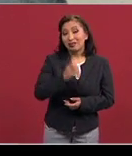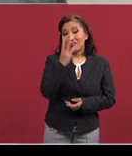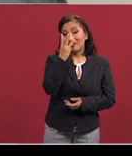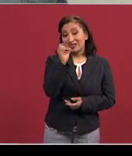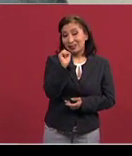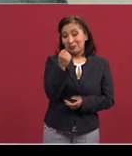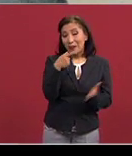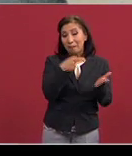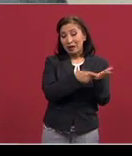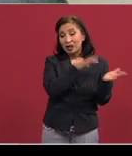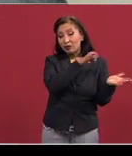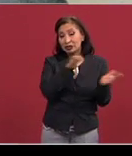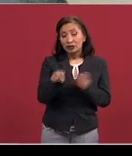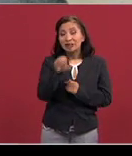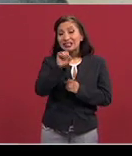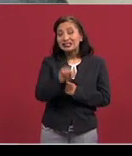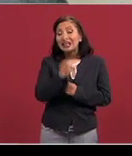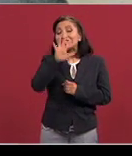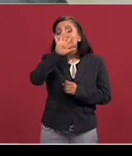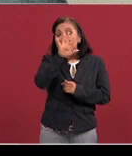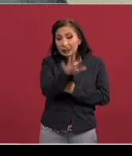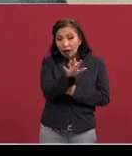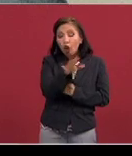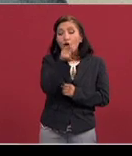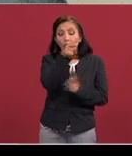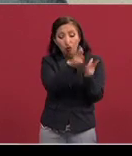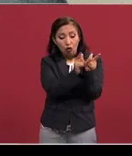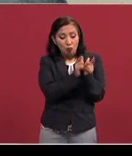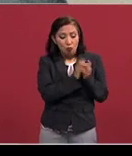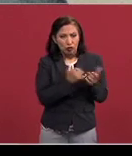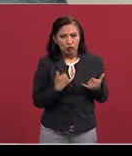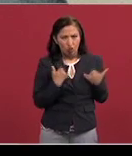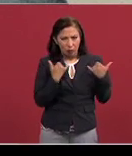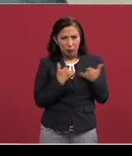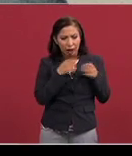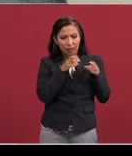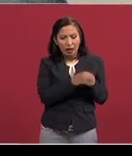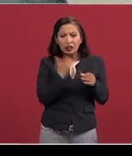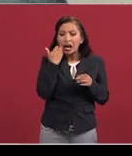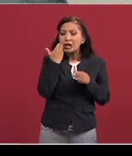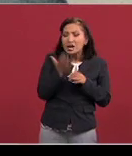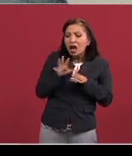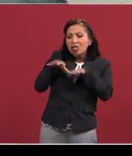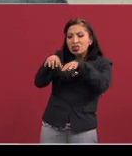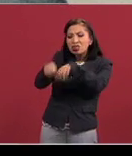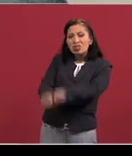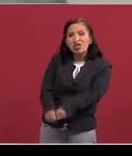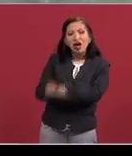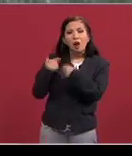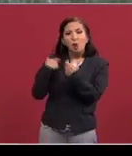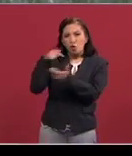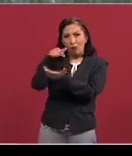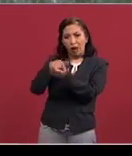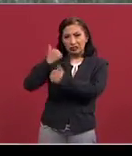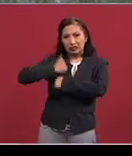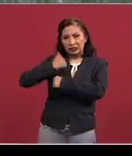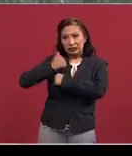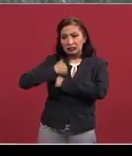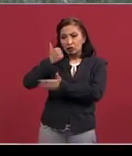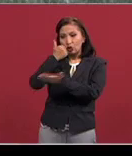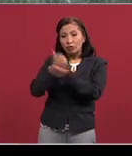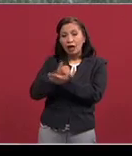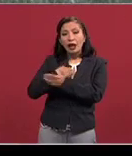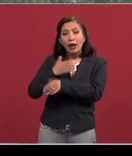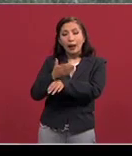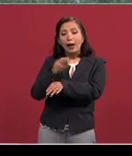23 de septiembre de 1965, un grupo de jóvenes trataron de tomar un cuartel militar en la ciudad